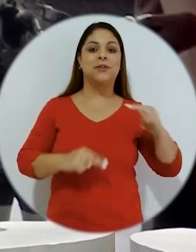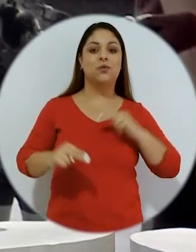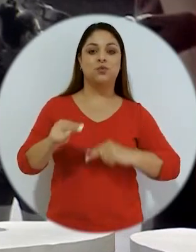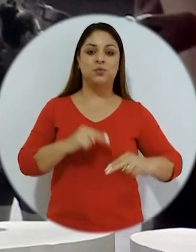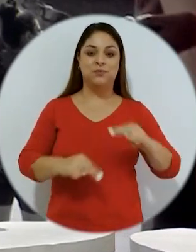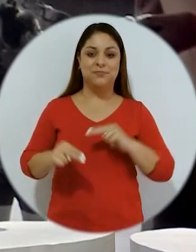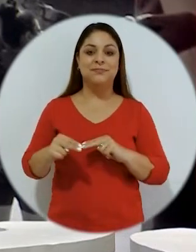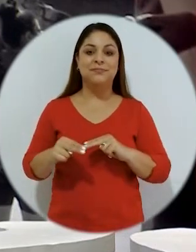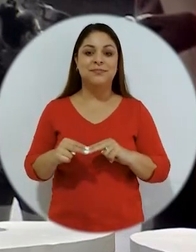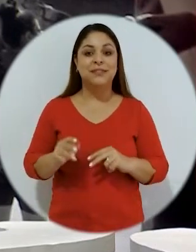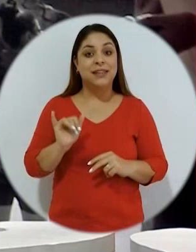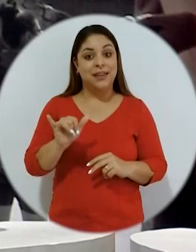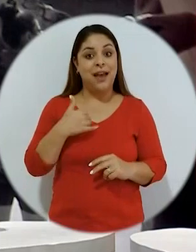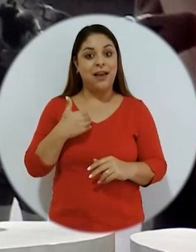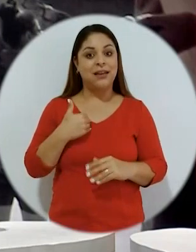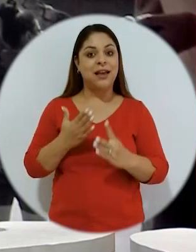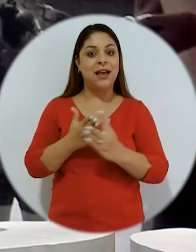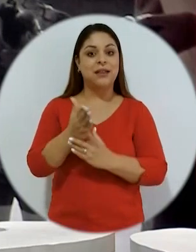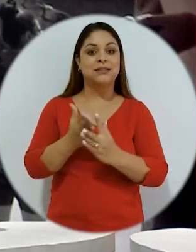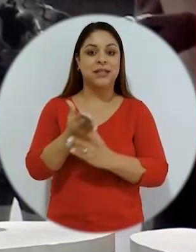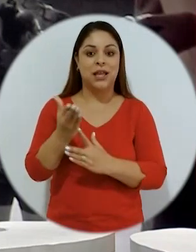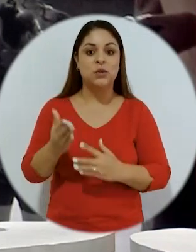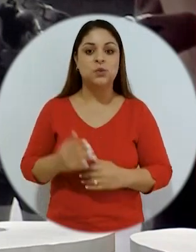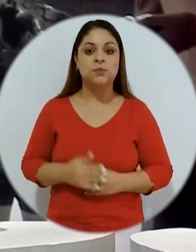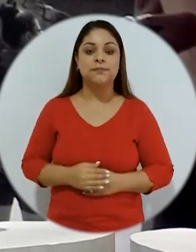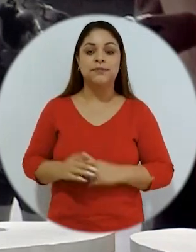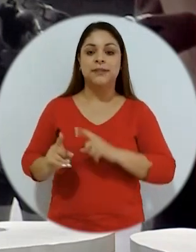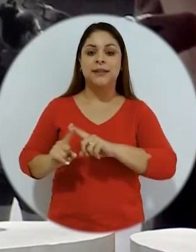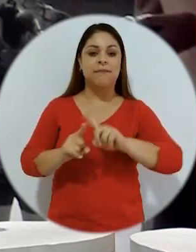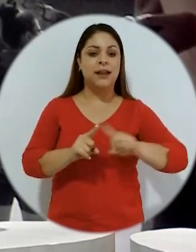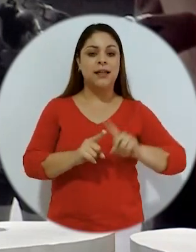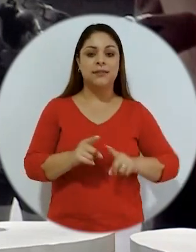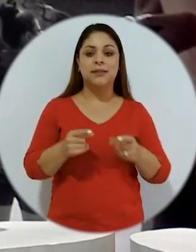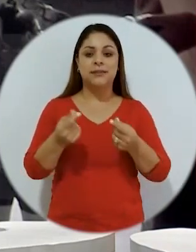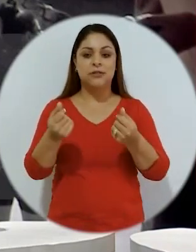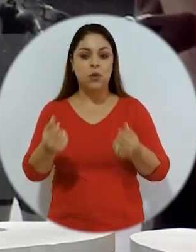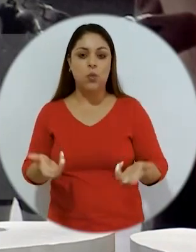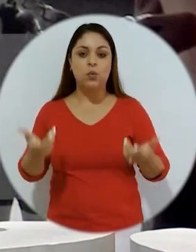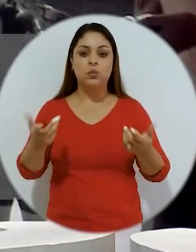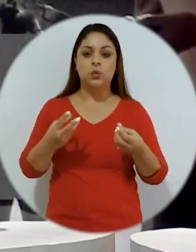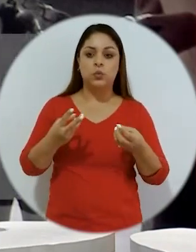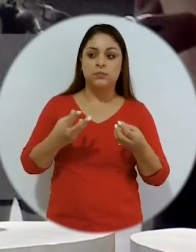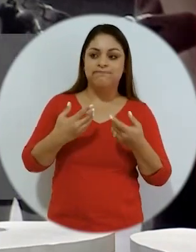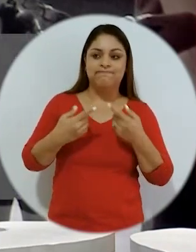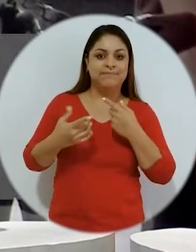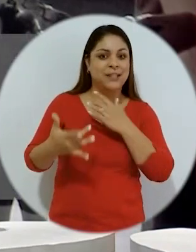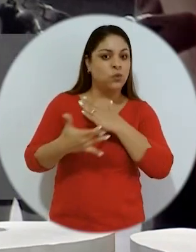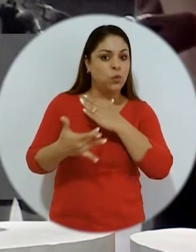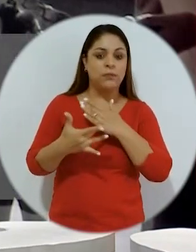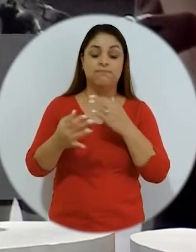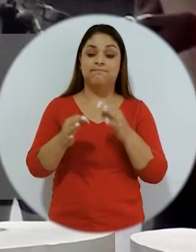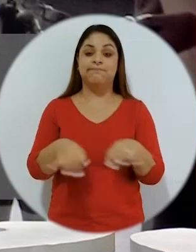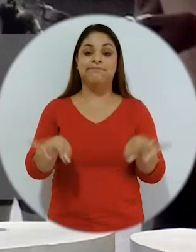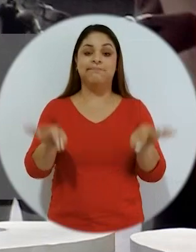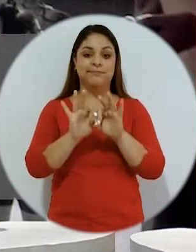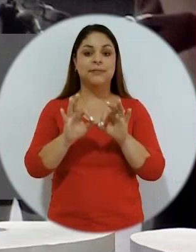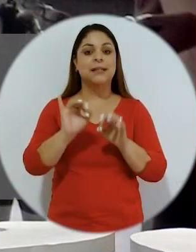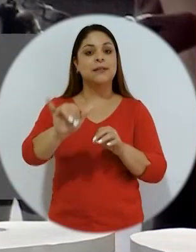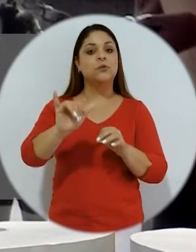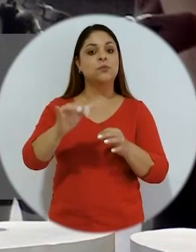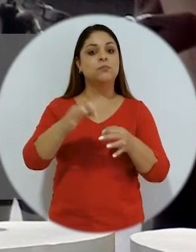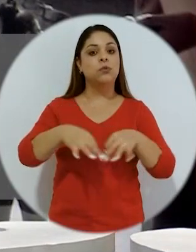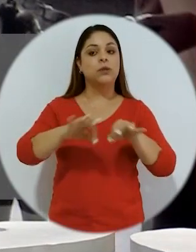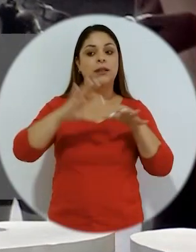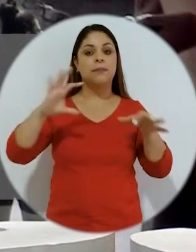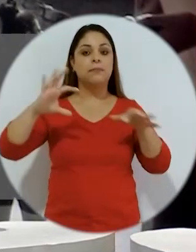de negocio, y en lo cual pues el tener acceso a los diferentes recursos y sobre todo al tema de la tecnología es fundamental, y